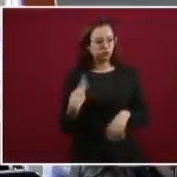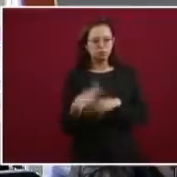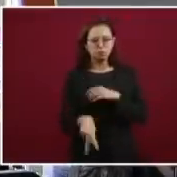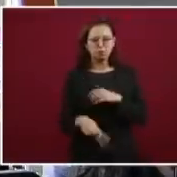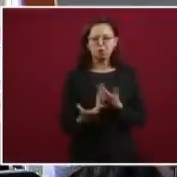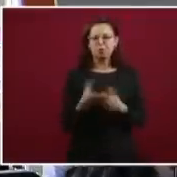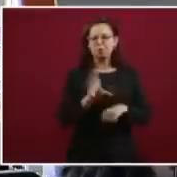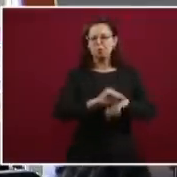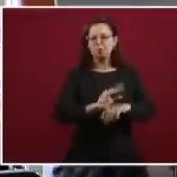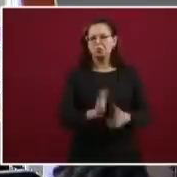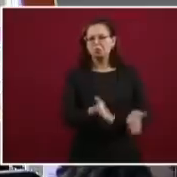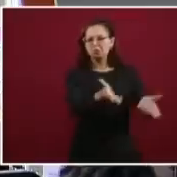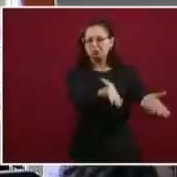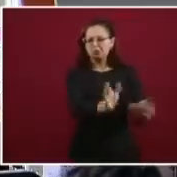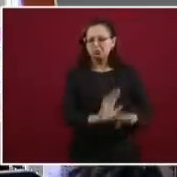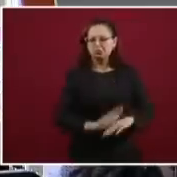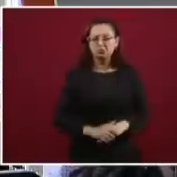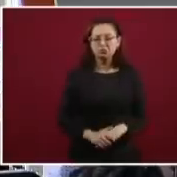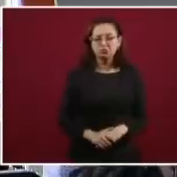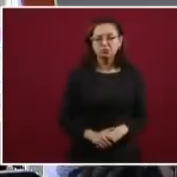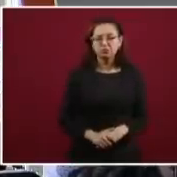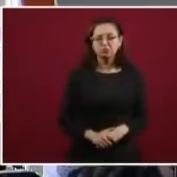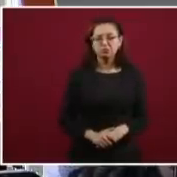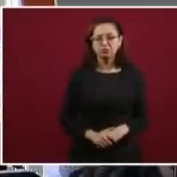y que eso no se puede atender